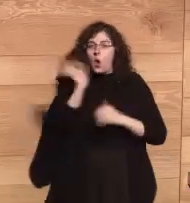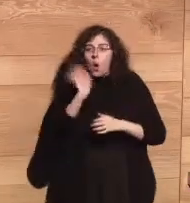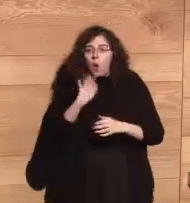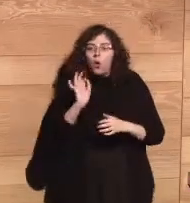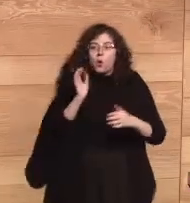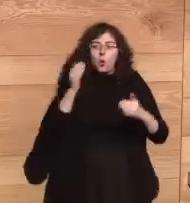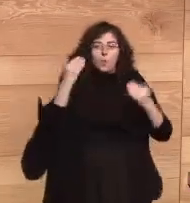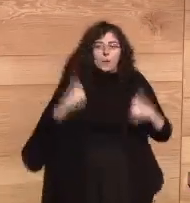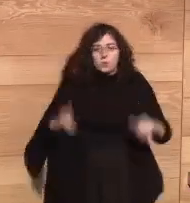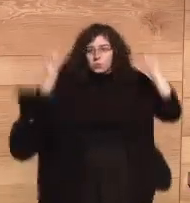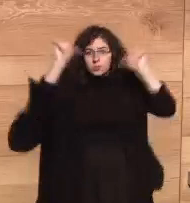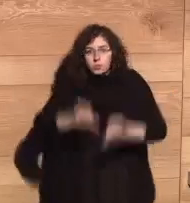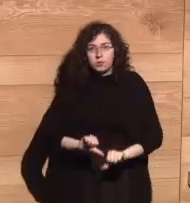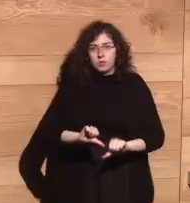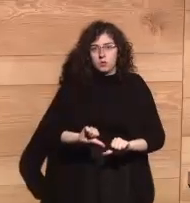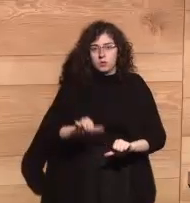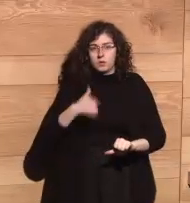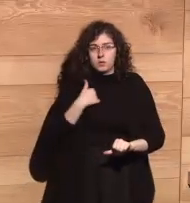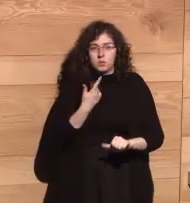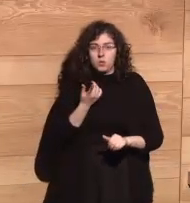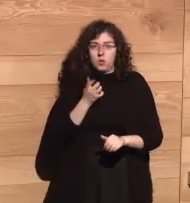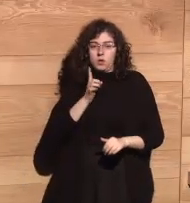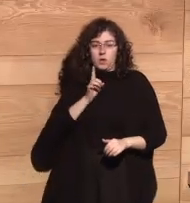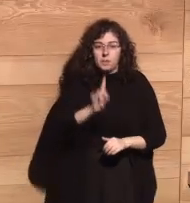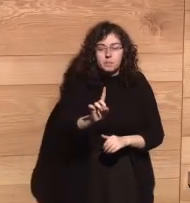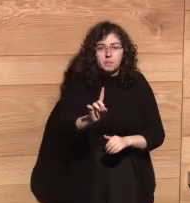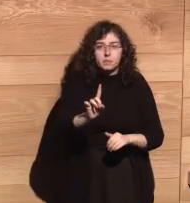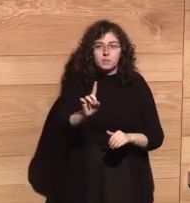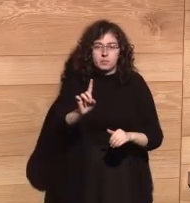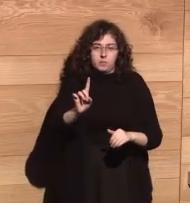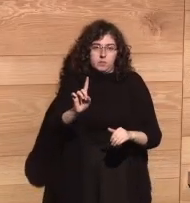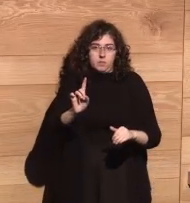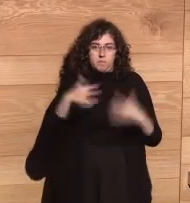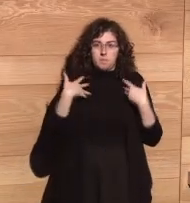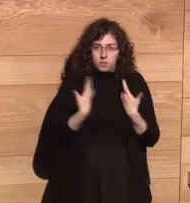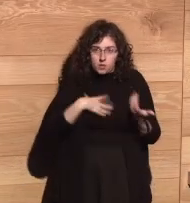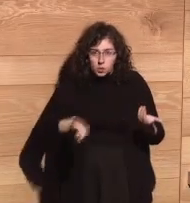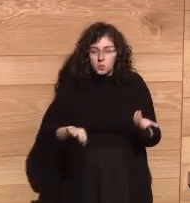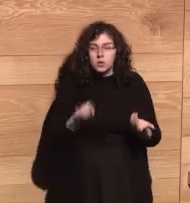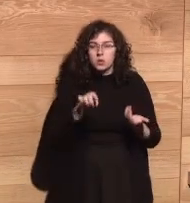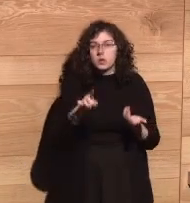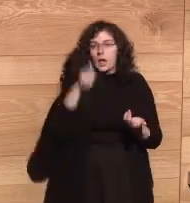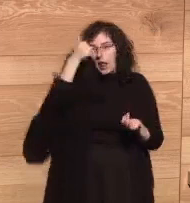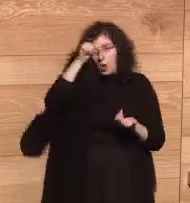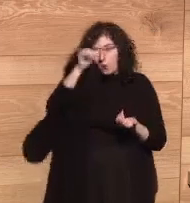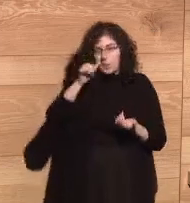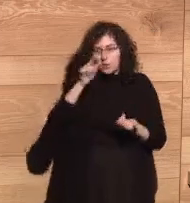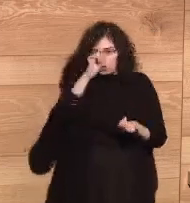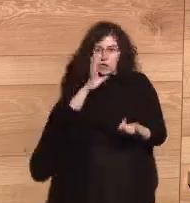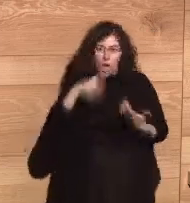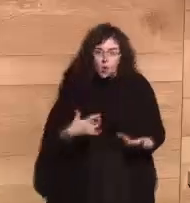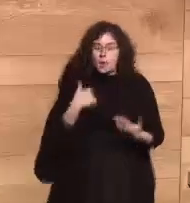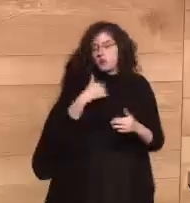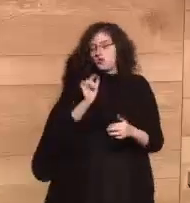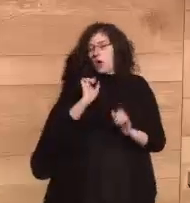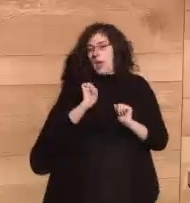humanitarias, situaciones en las que bueno digamos que hay que exponerse, ¿no? El hombre, yo no sé ahora, pero yo cuando